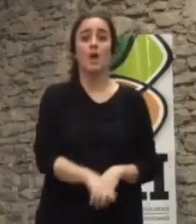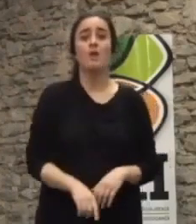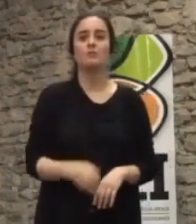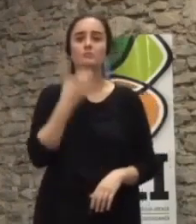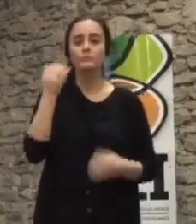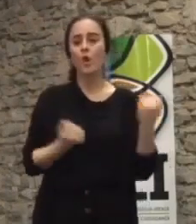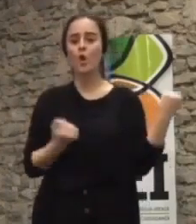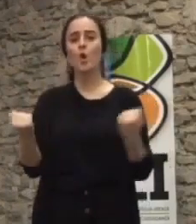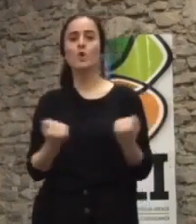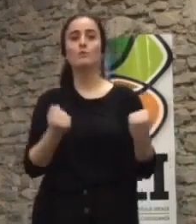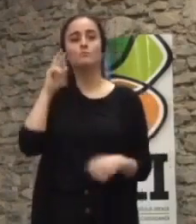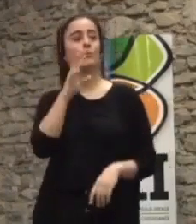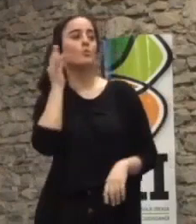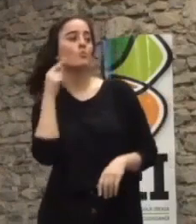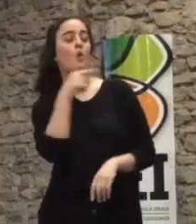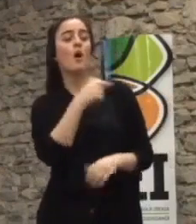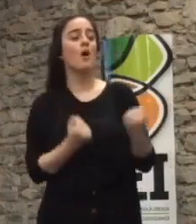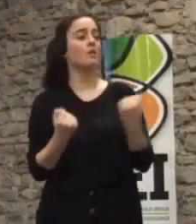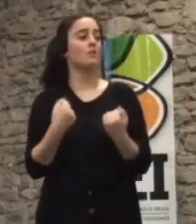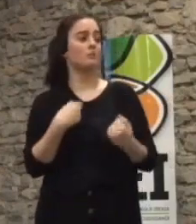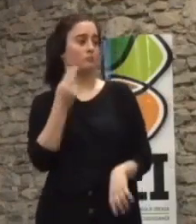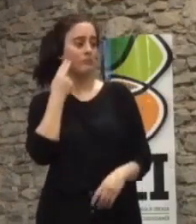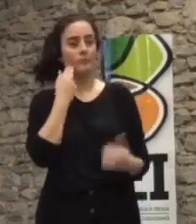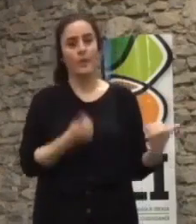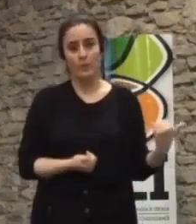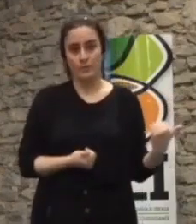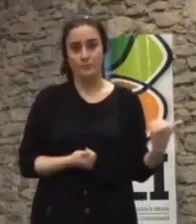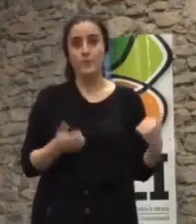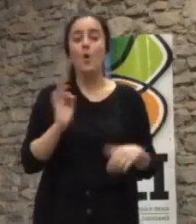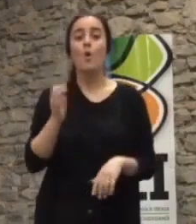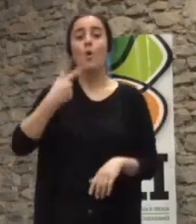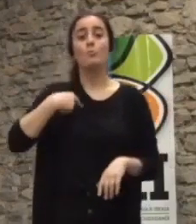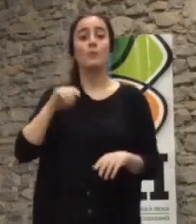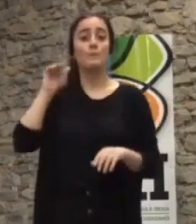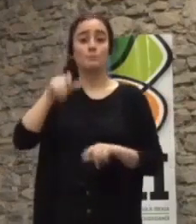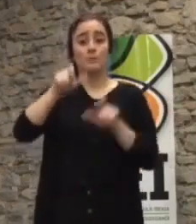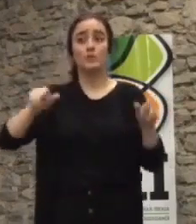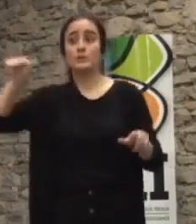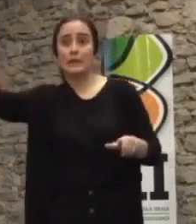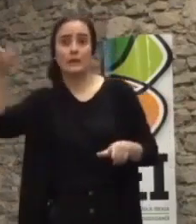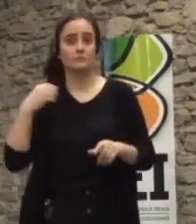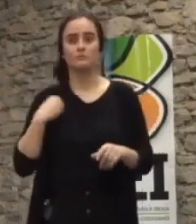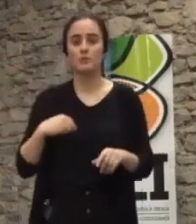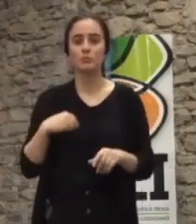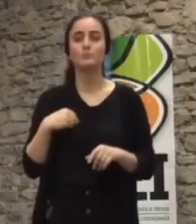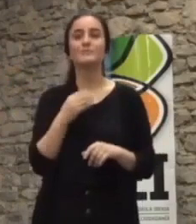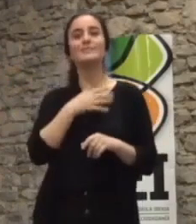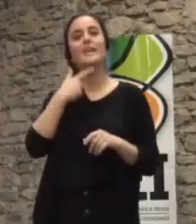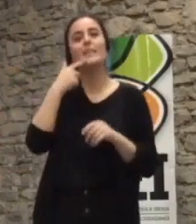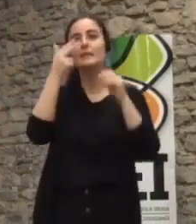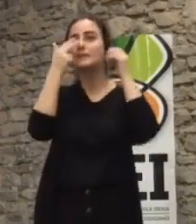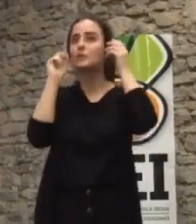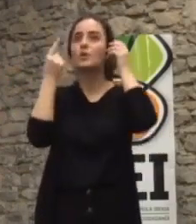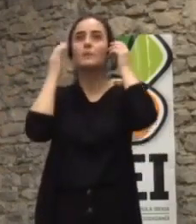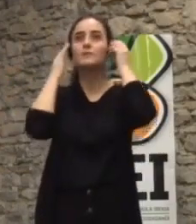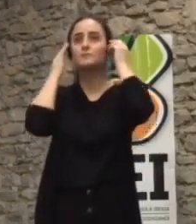y veamos una mujer conduciendo a nuestro lado, vamos a sentir miedo. Lo mismo va a suceder con la población migrante. Lo interesante a pensar en